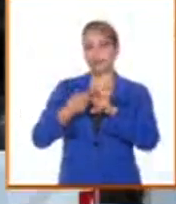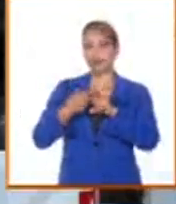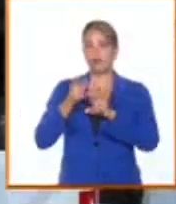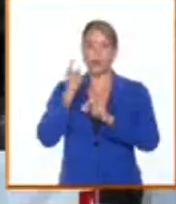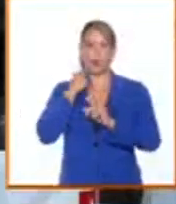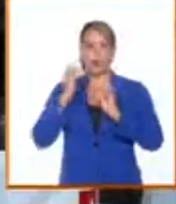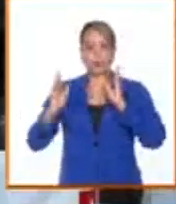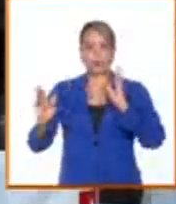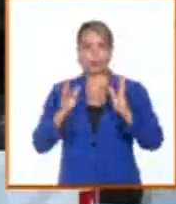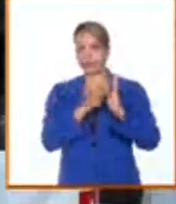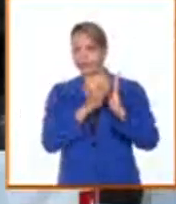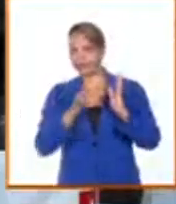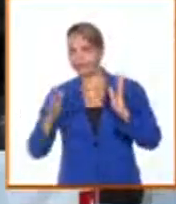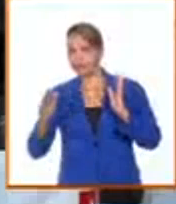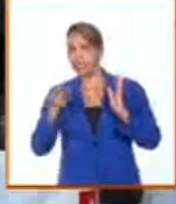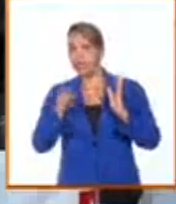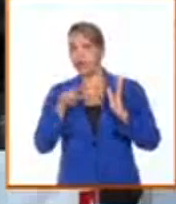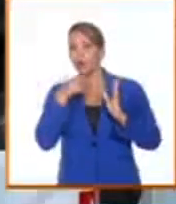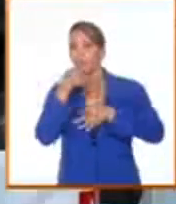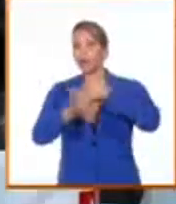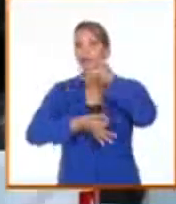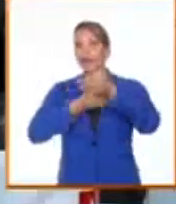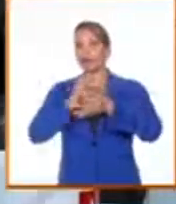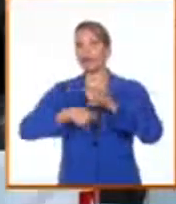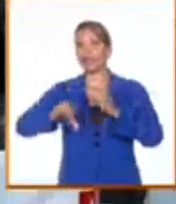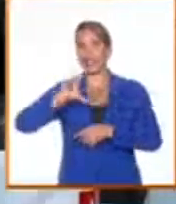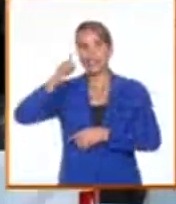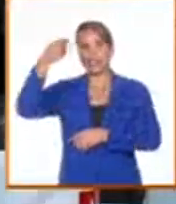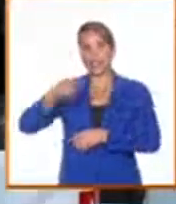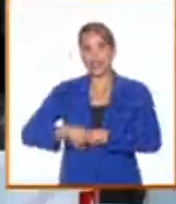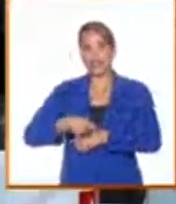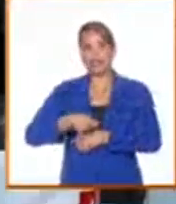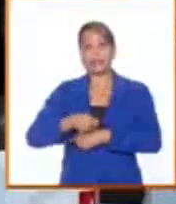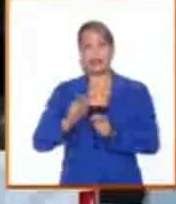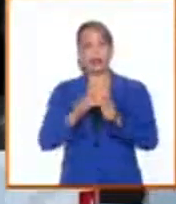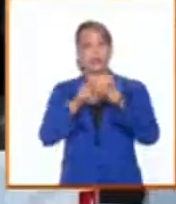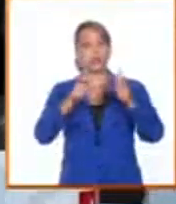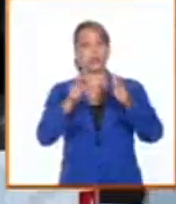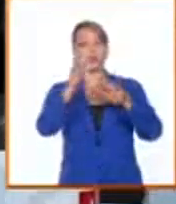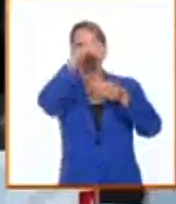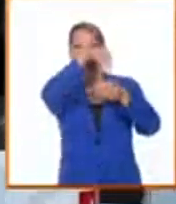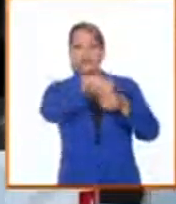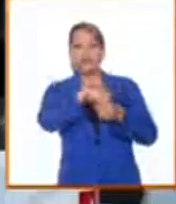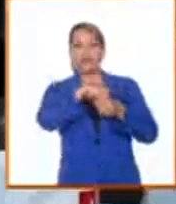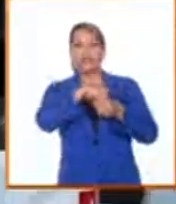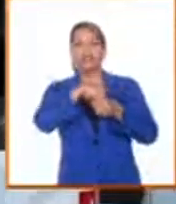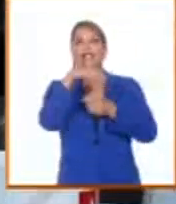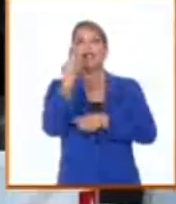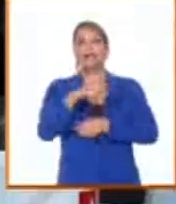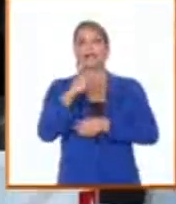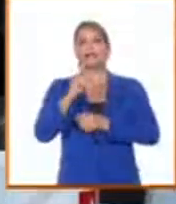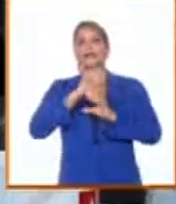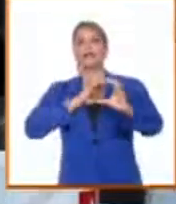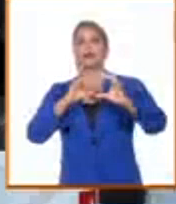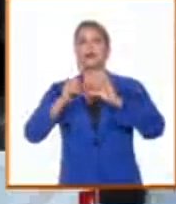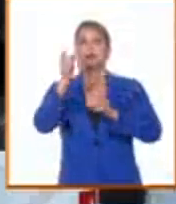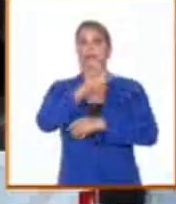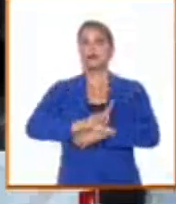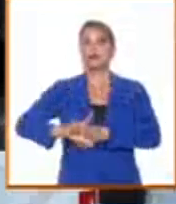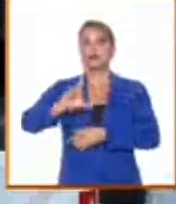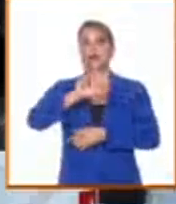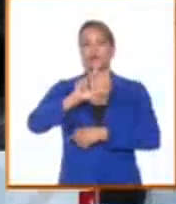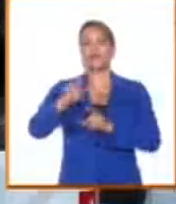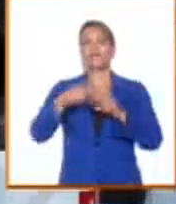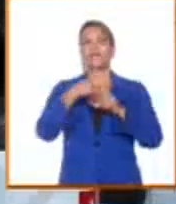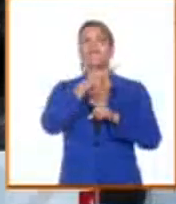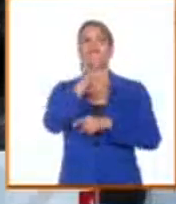Hoy nosotros estamos diciendo que nuestra ley está alimentada, que está nutrida por esa práctica comunicacional cubana de más de dos